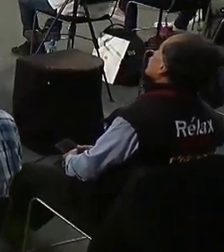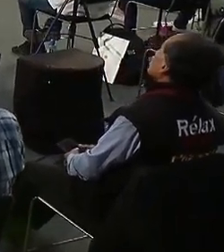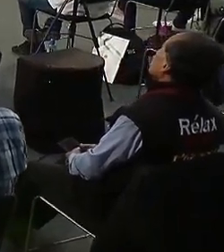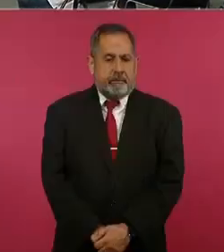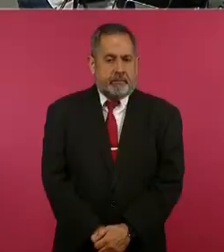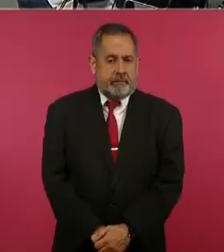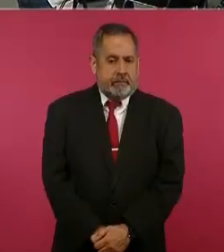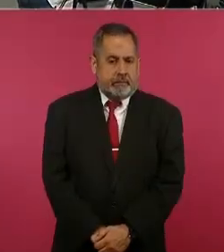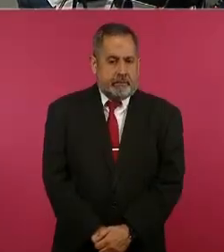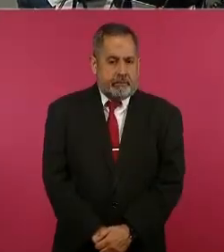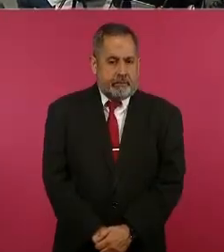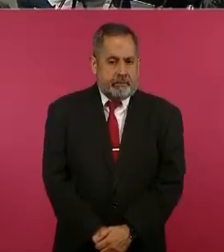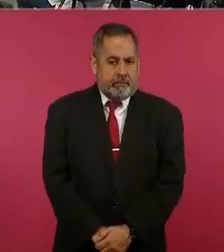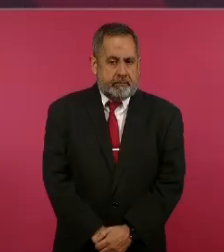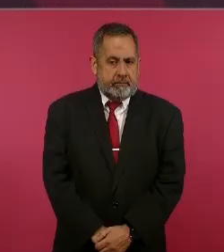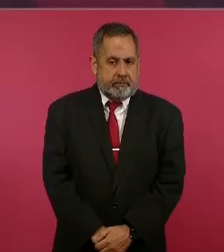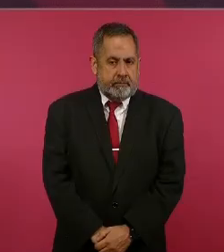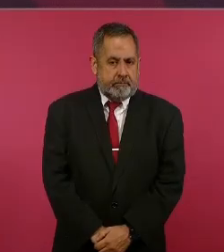16 detenidos y 9. Ok, vaya. ¿Ya,